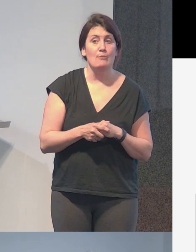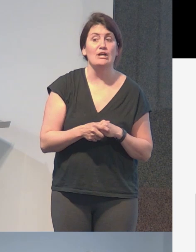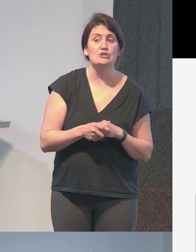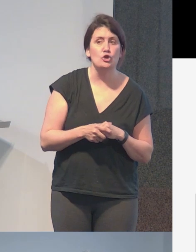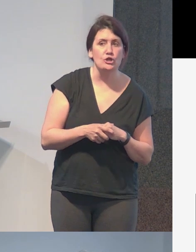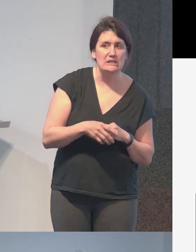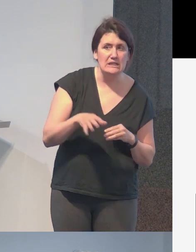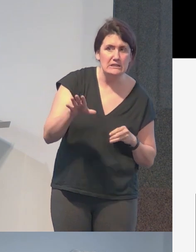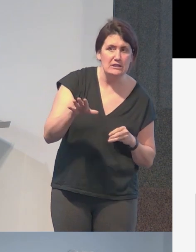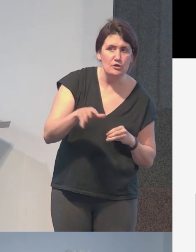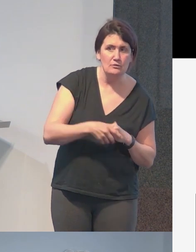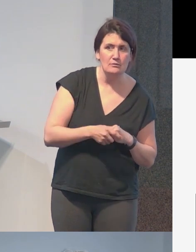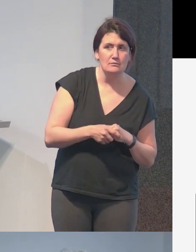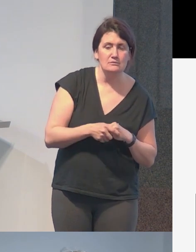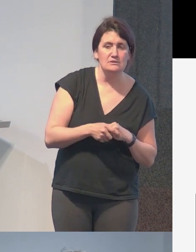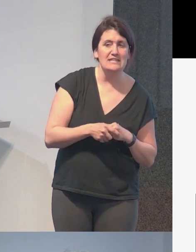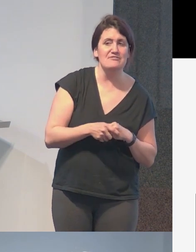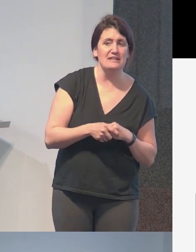No oye.